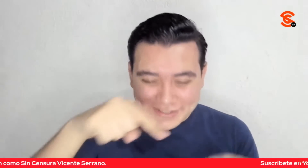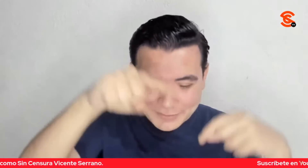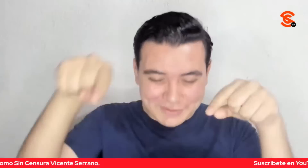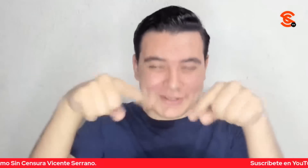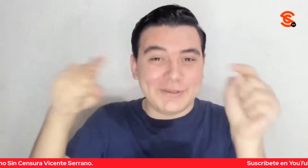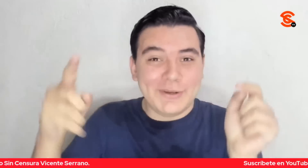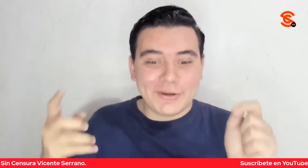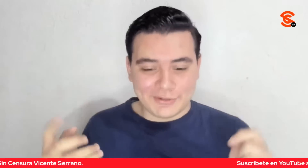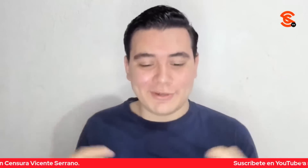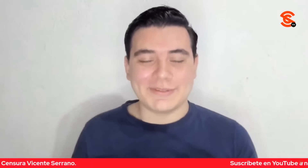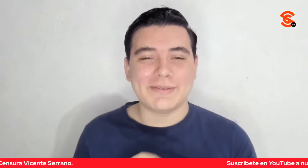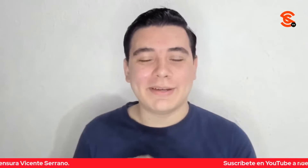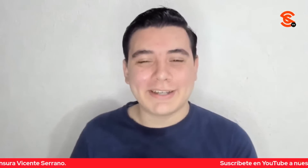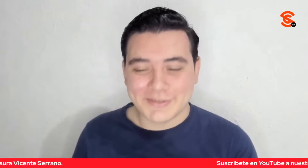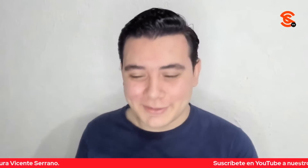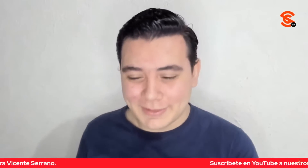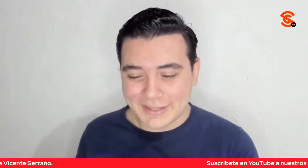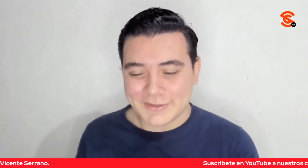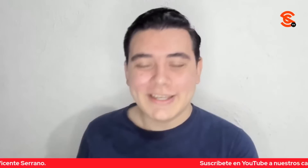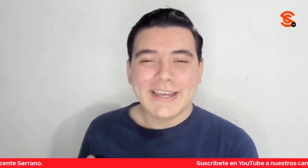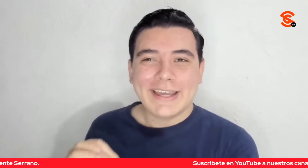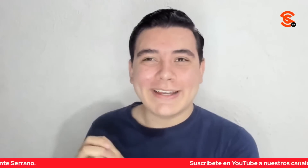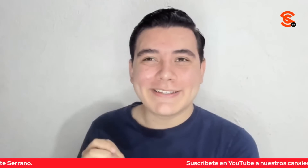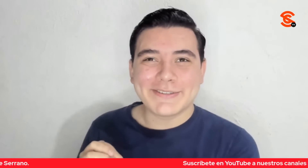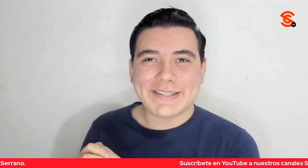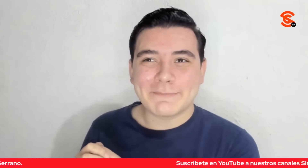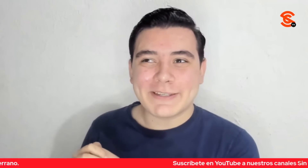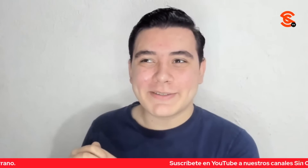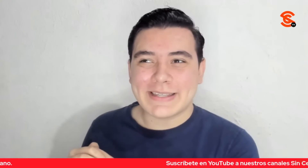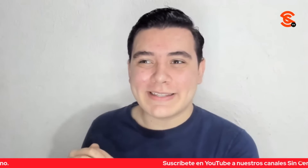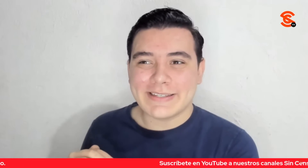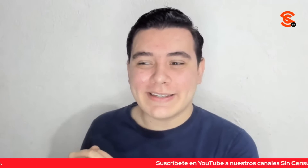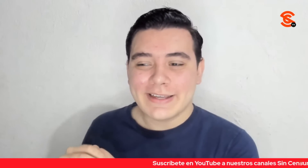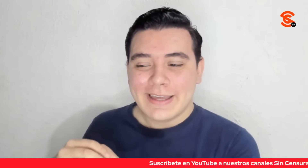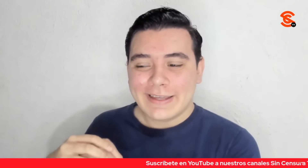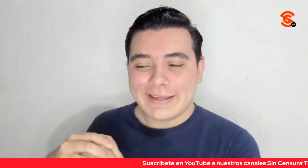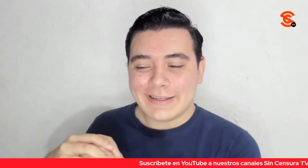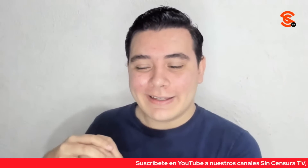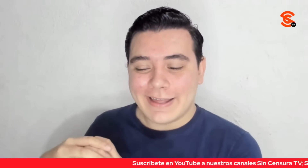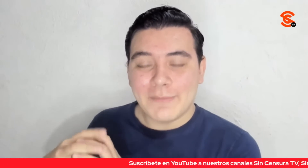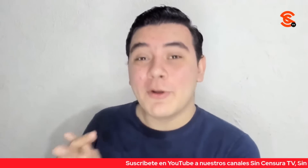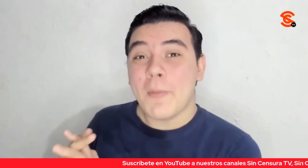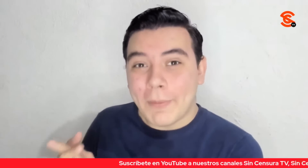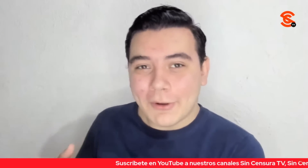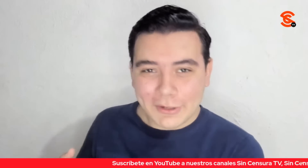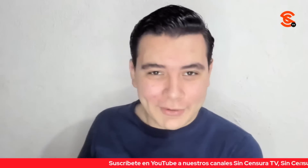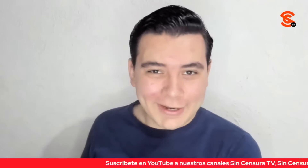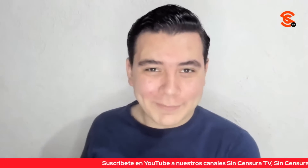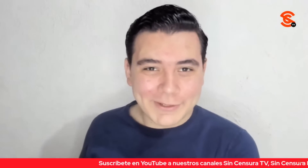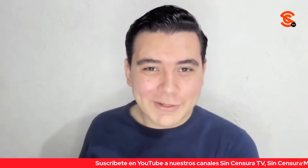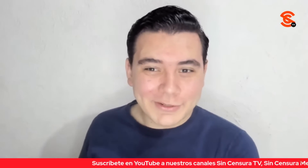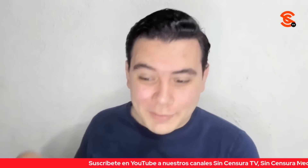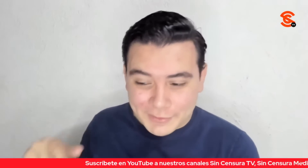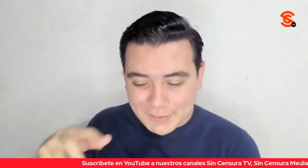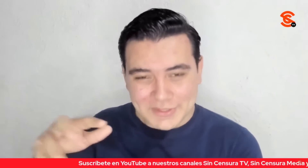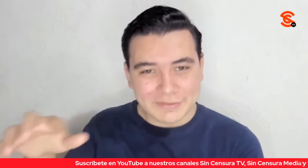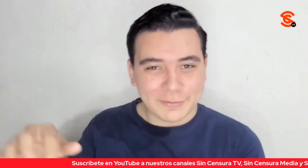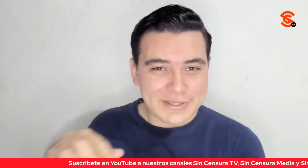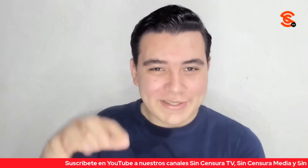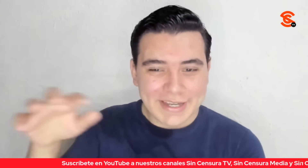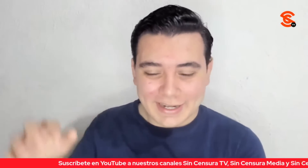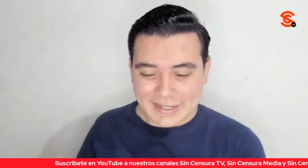nada más como círculo rojo, como estaban acostumbrados en estos espacios de decir el monopolio de la opinión, cómo